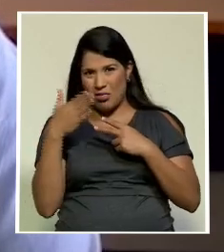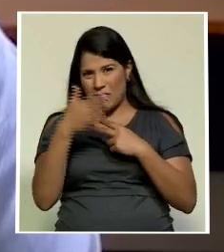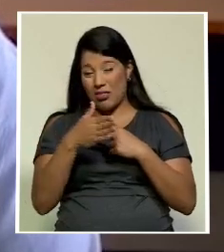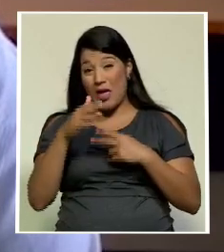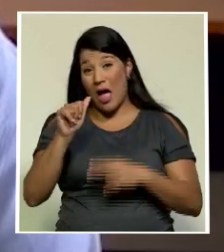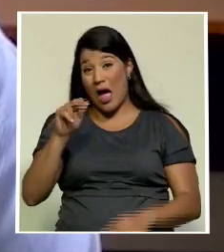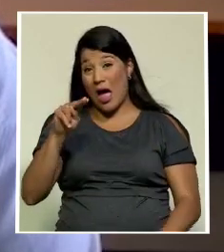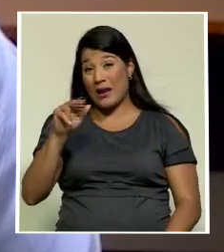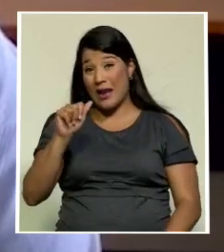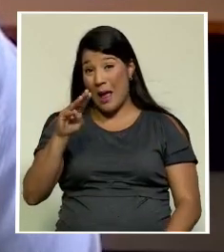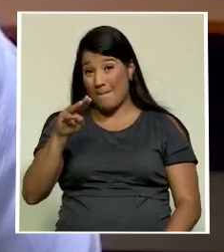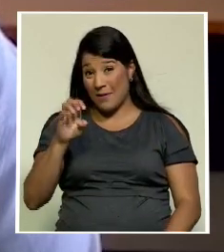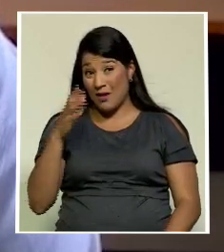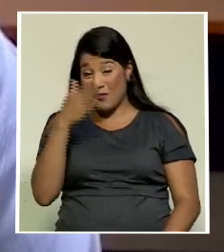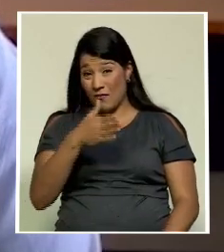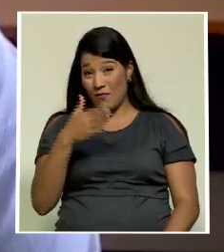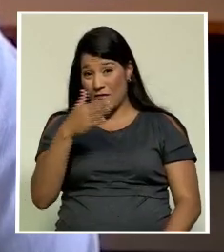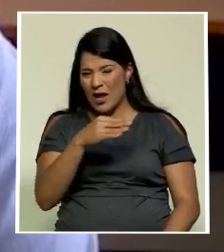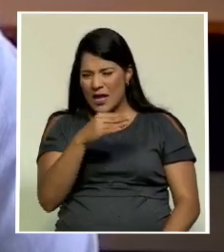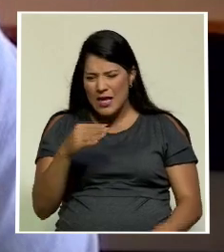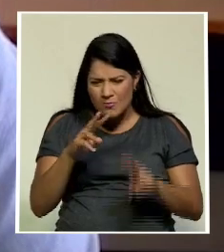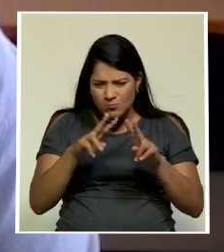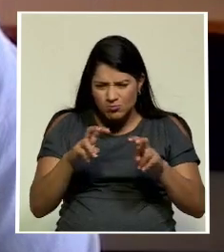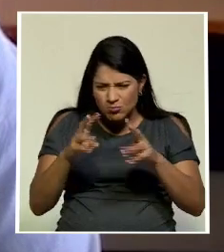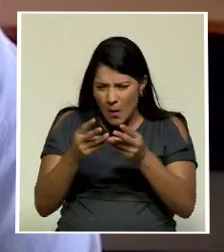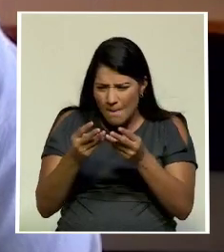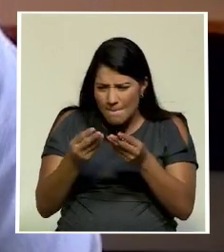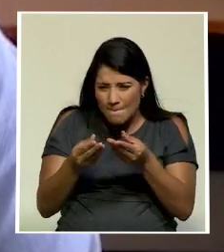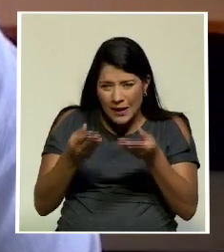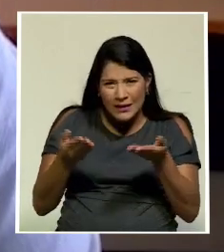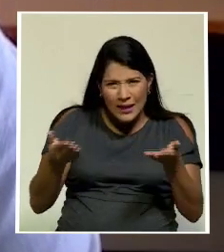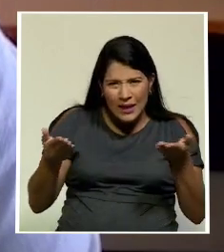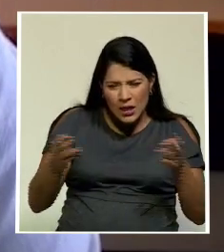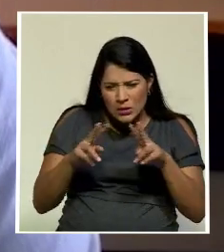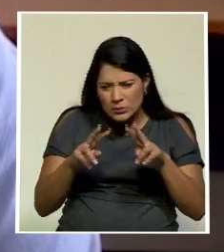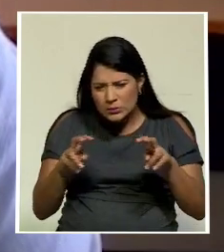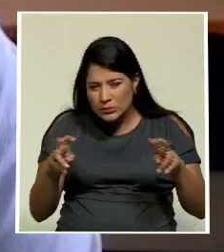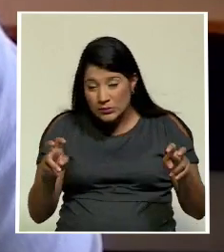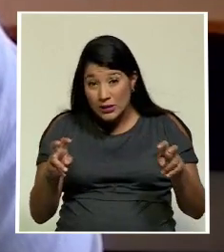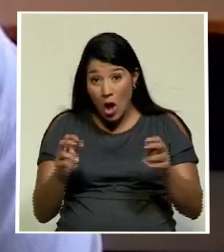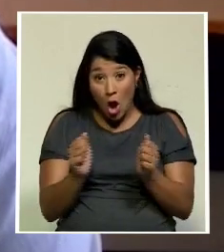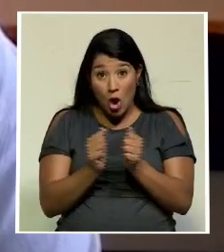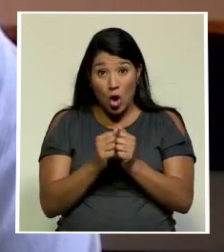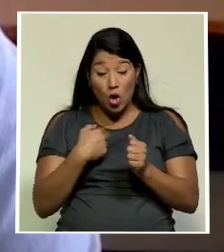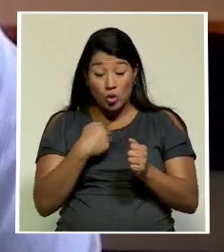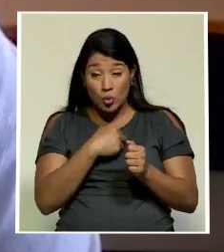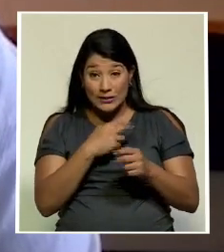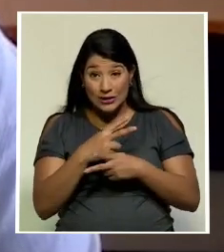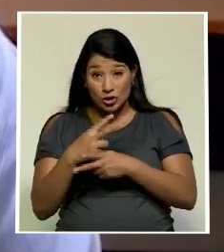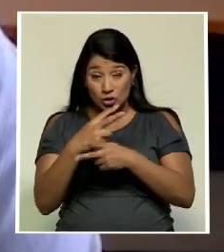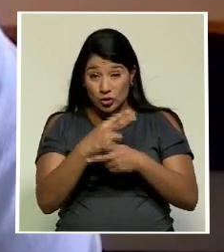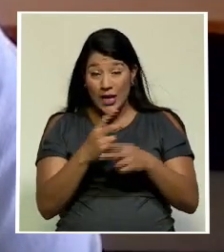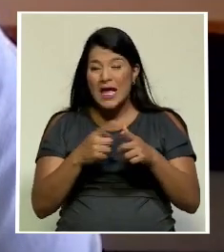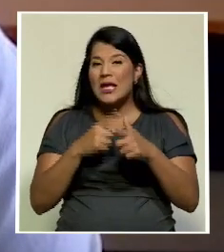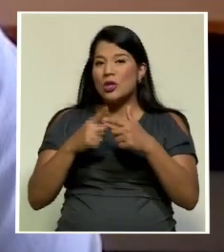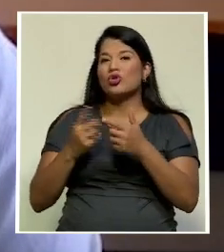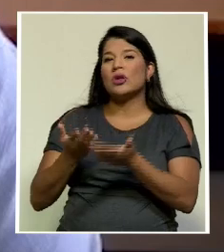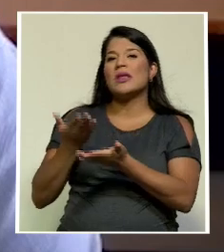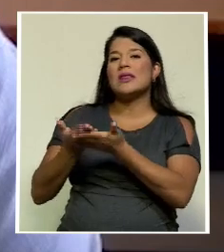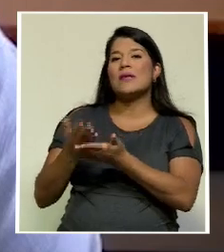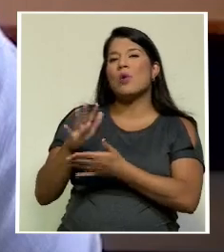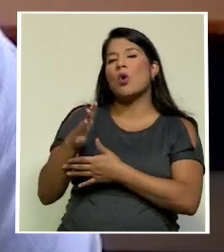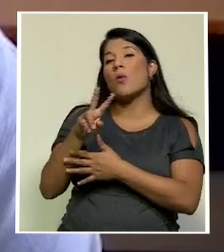realizaron ensayos a 38 materiales durante el proceso constructivo. A partir de estas actividades se emitieron alrededor de 29